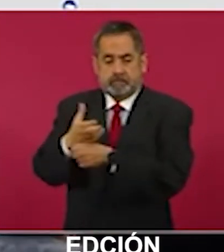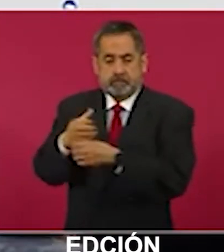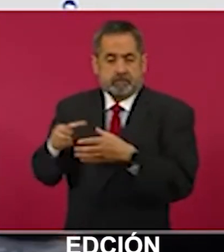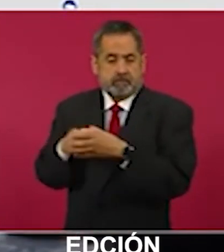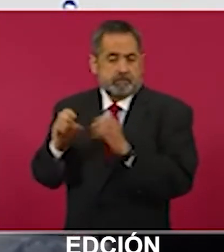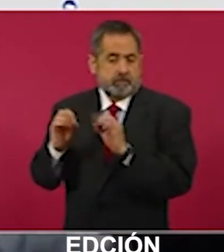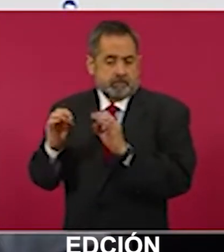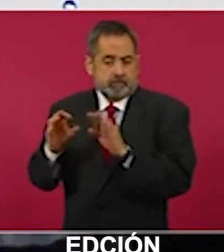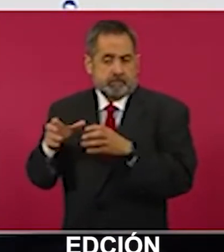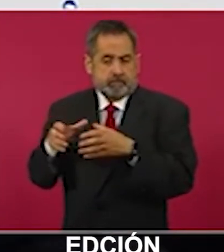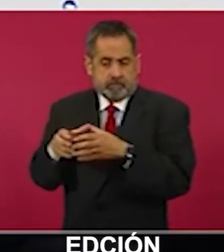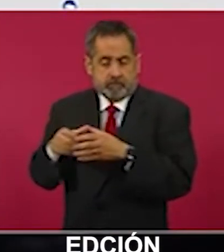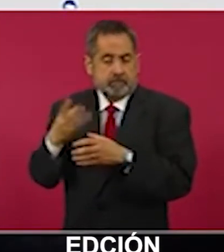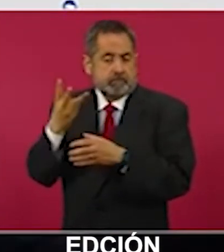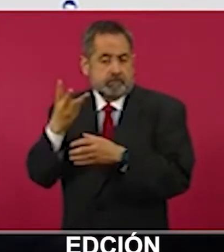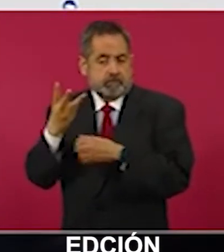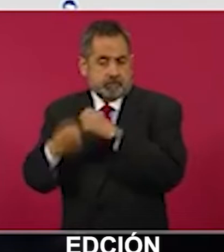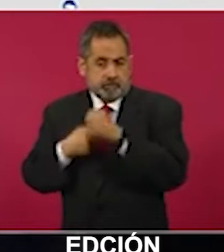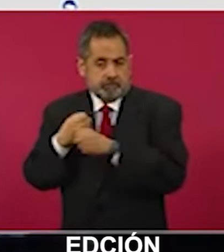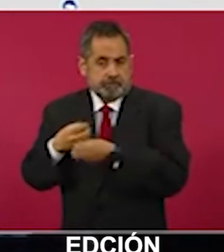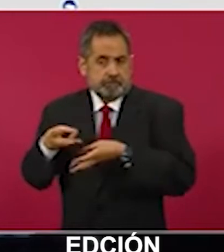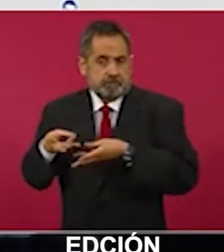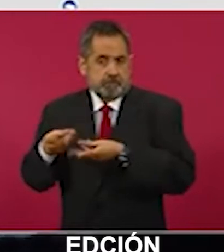en 3 años, eso es lo que hemos manejado.